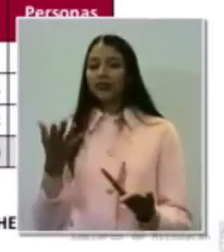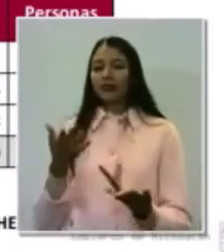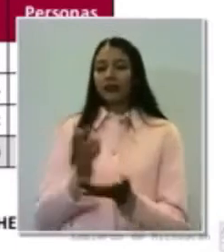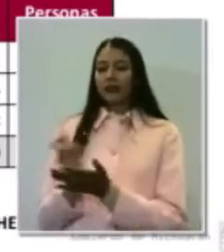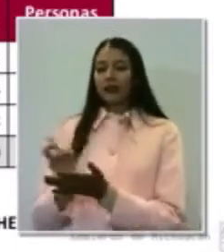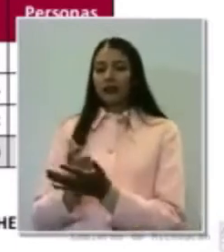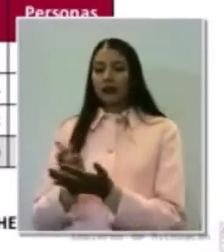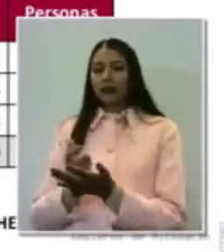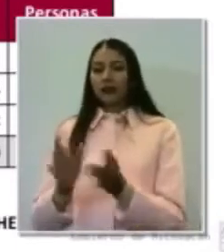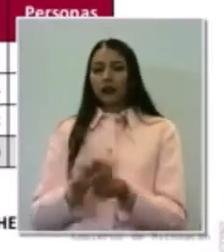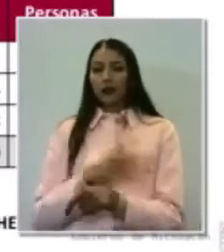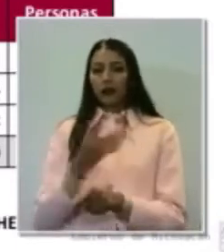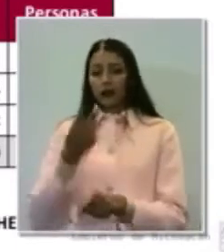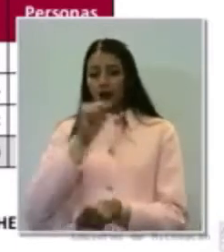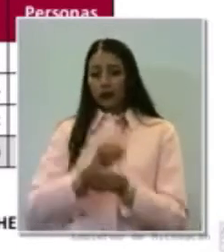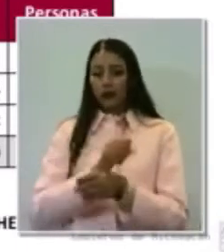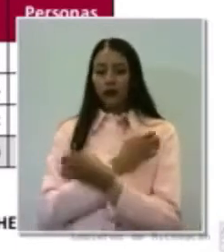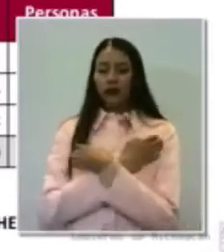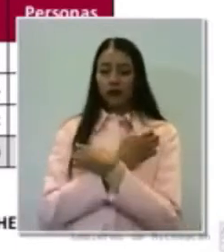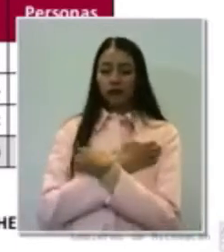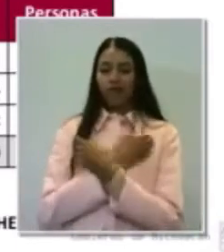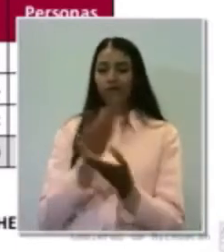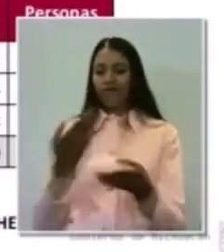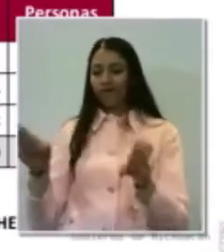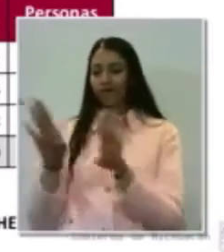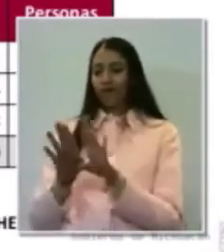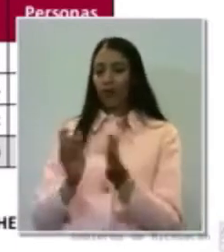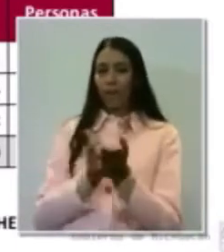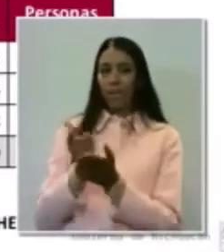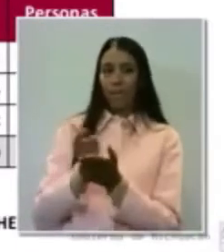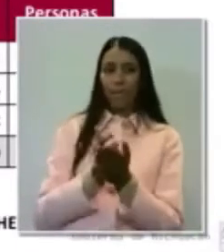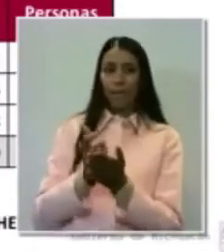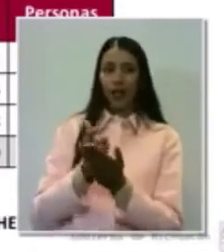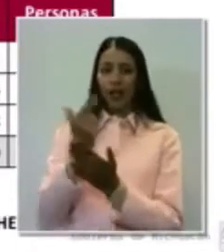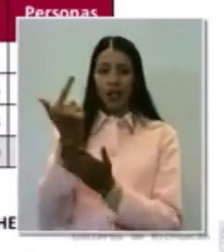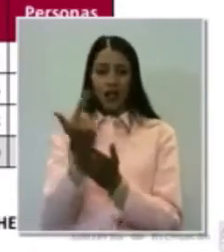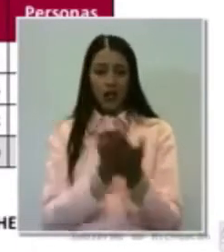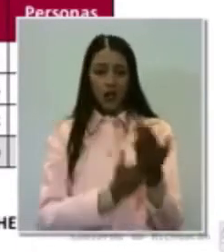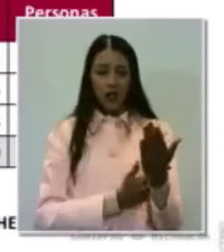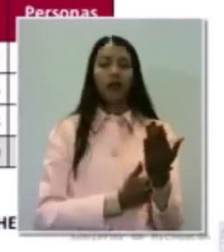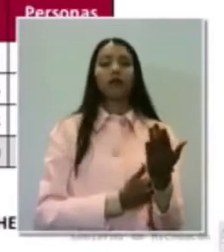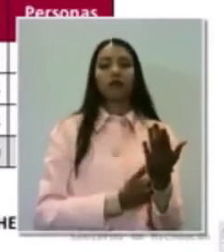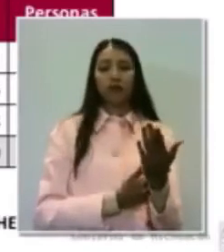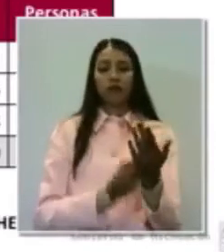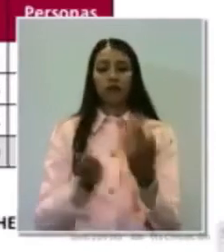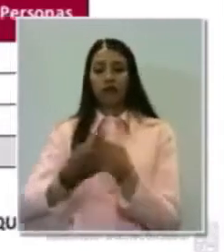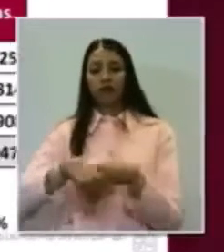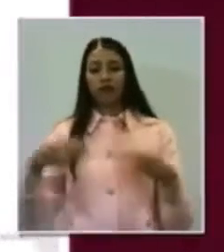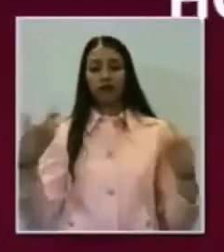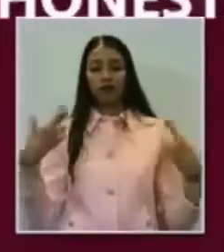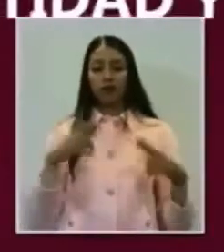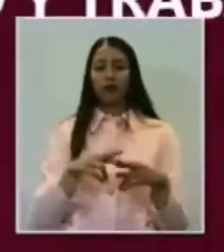de la Secretaría de Educación, únicamente hablando del pago de la nómina educativa.